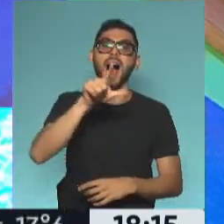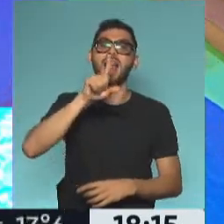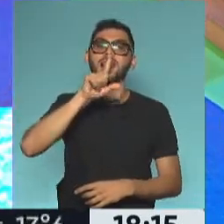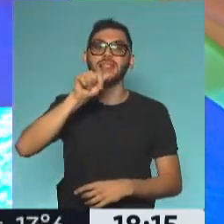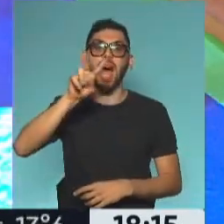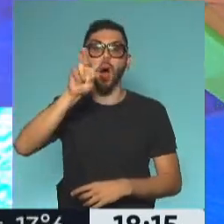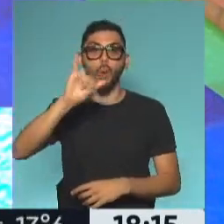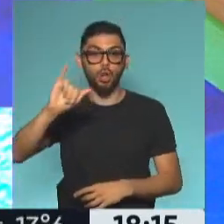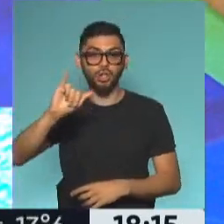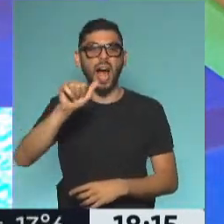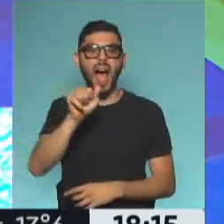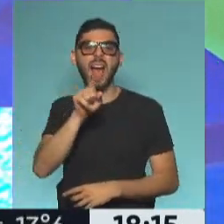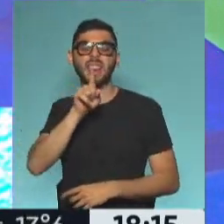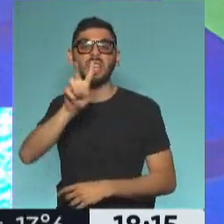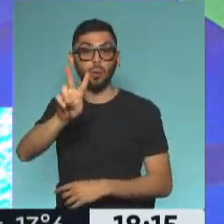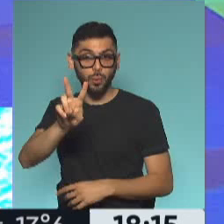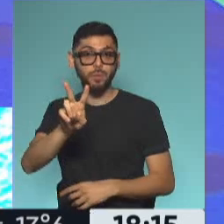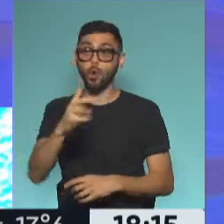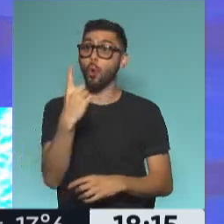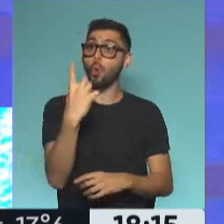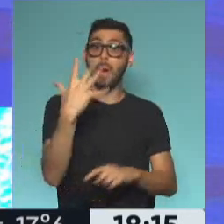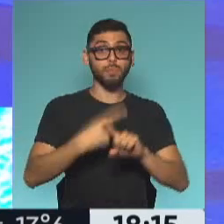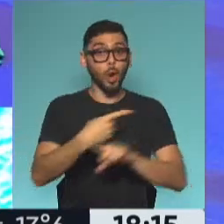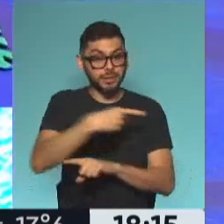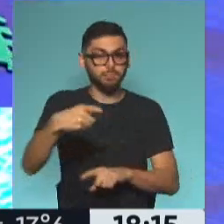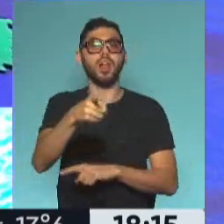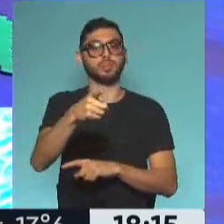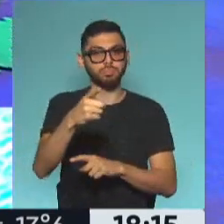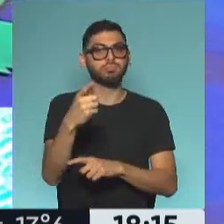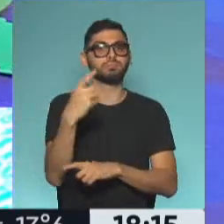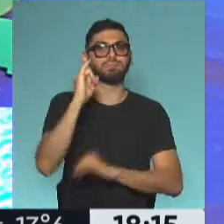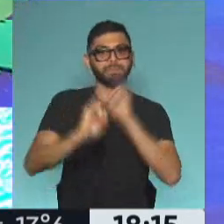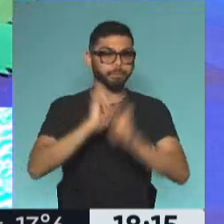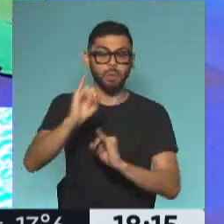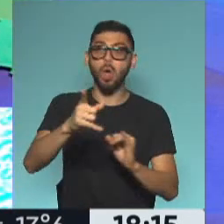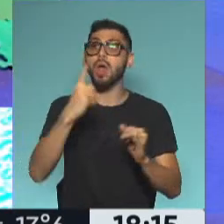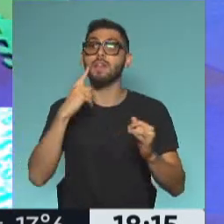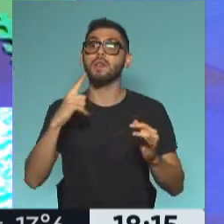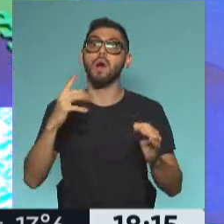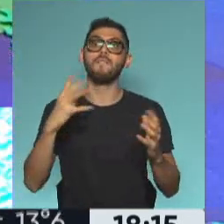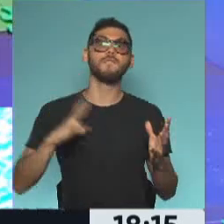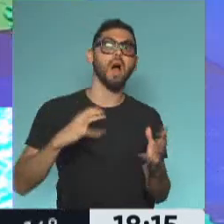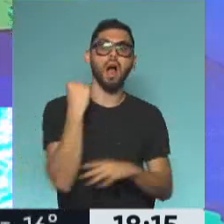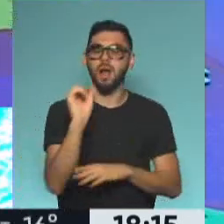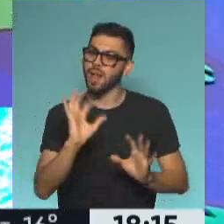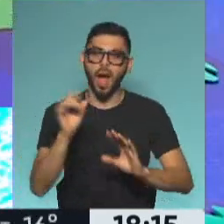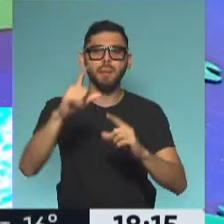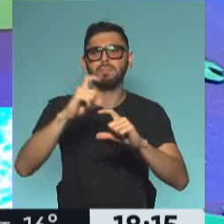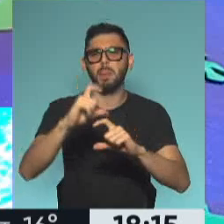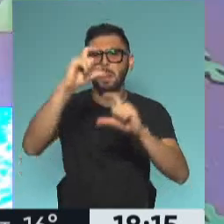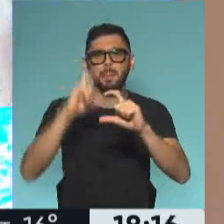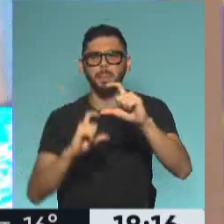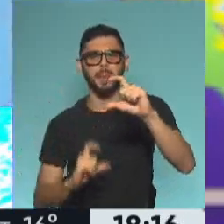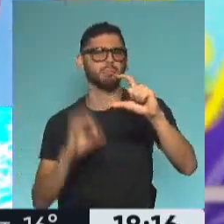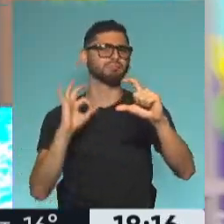las clases que Francesca hace una vez por semana acá en Altavoz. Para que no le falte nada. En columnadas todas. Muy así bien. Que